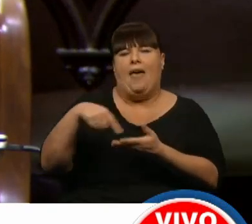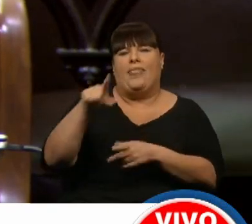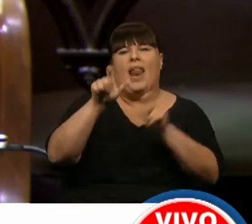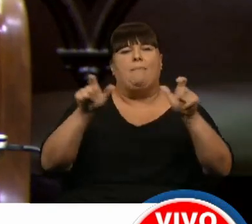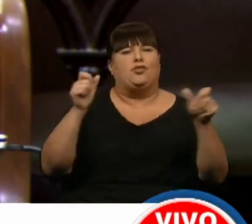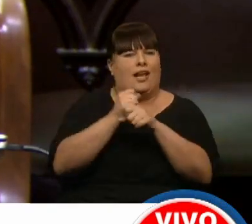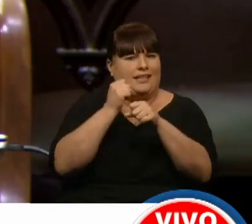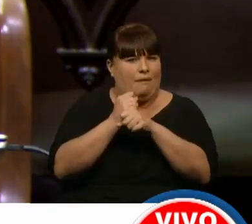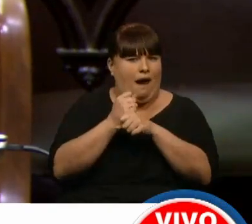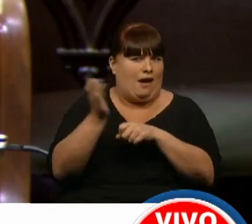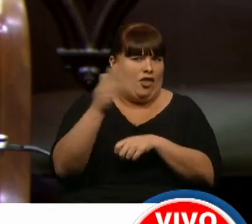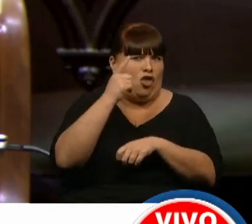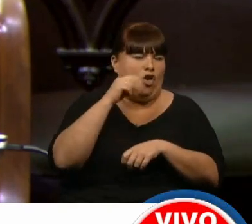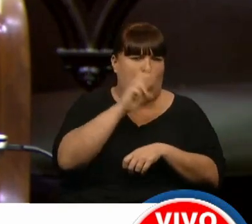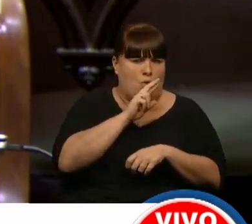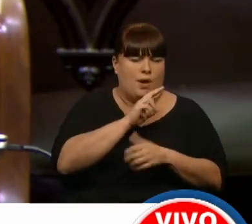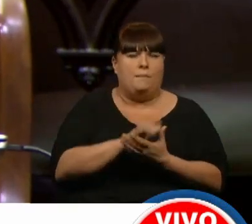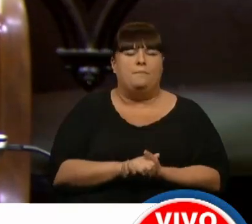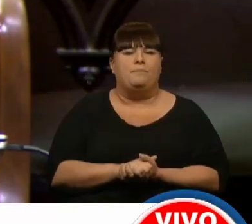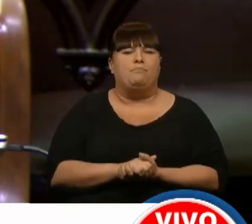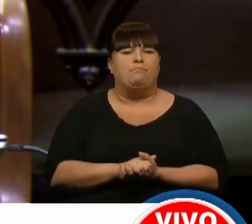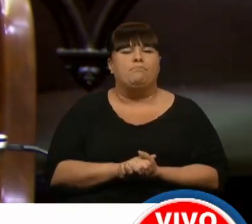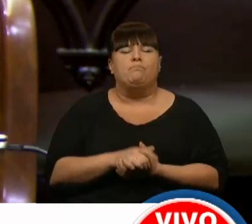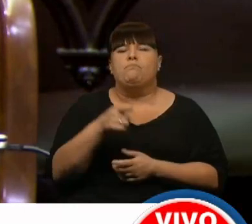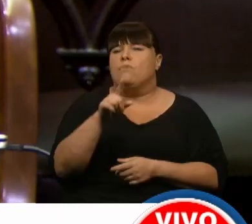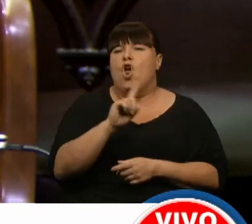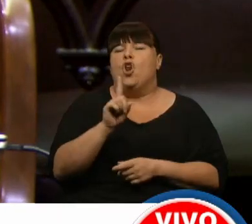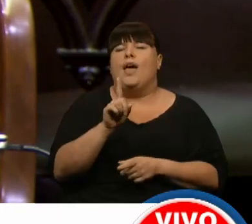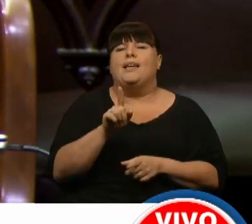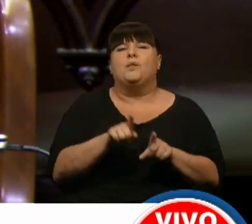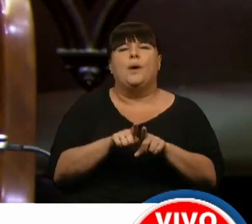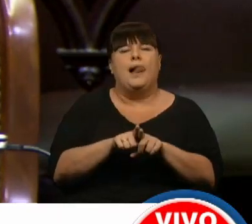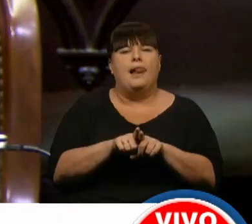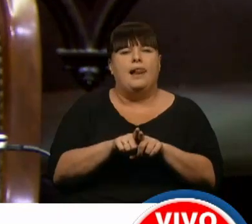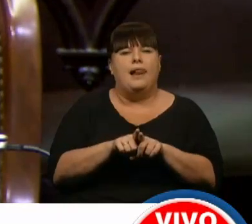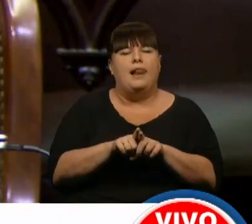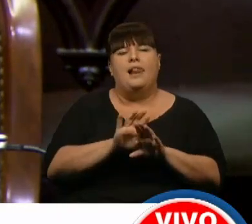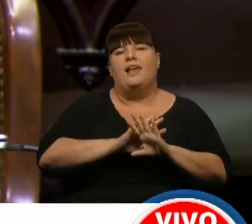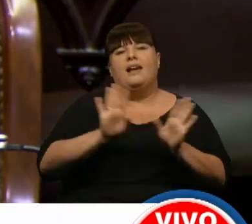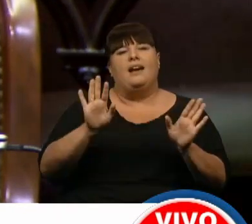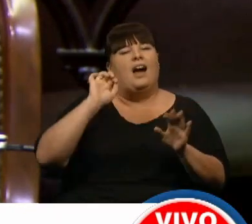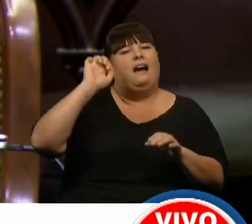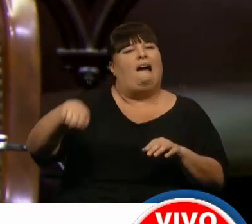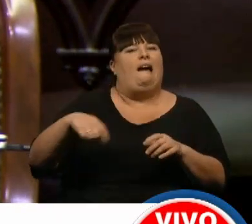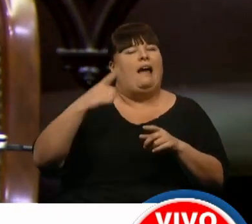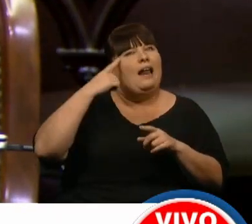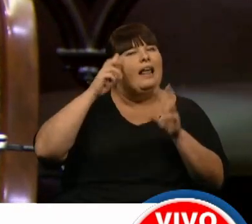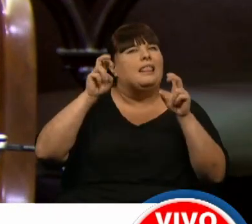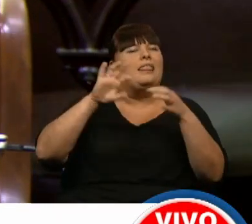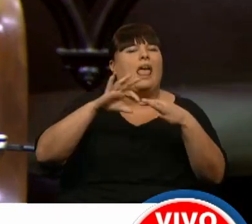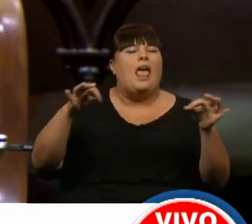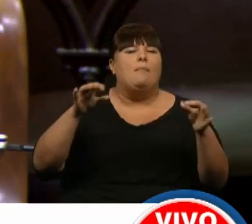los trabajadores y las trabajadoras. Y eso no significa que hayan dejado de lado el